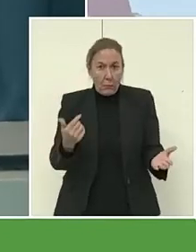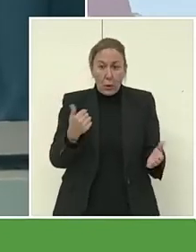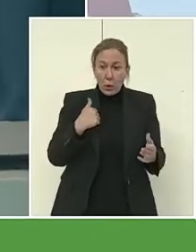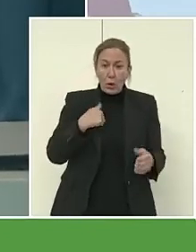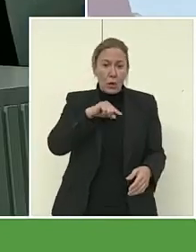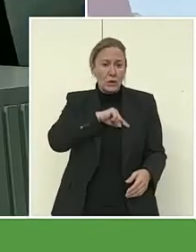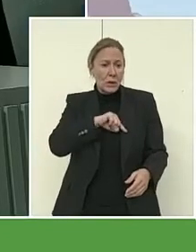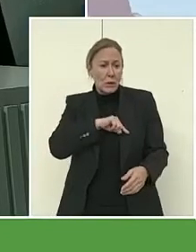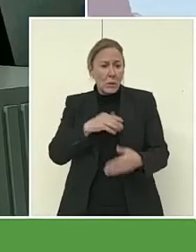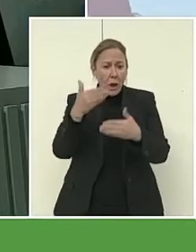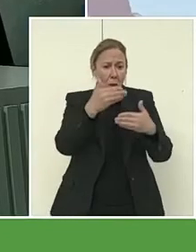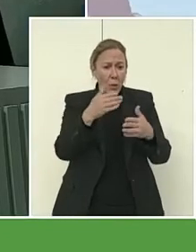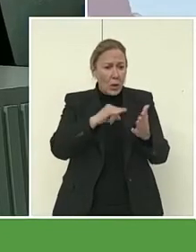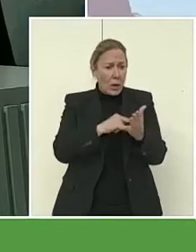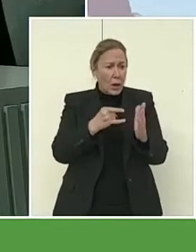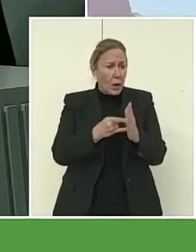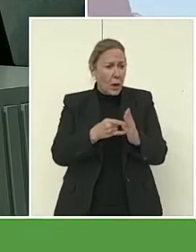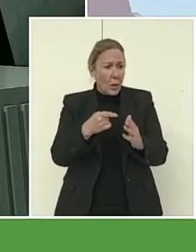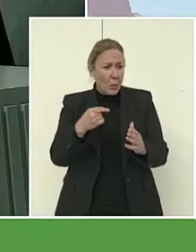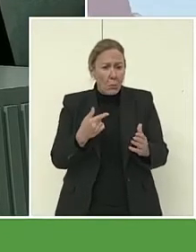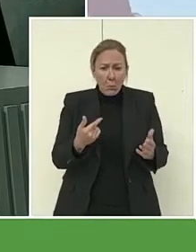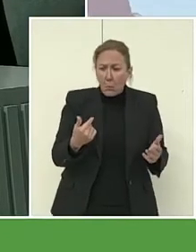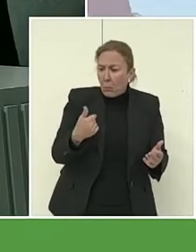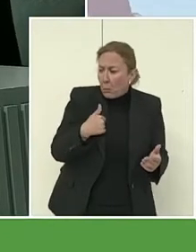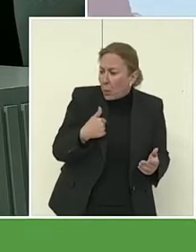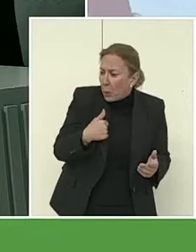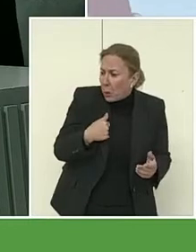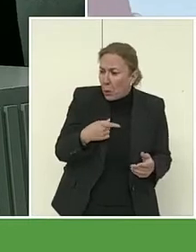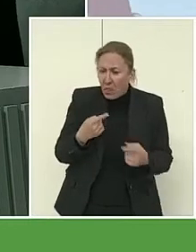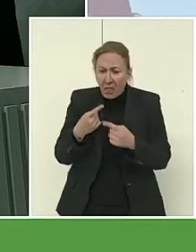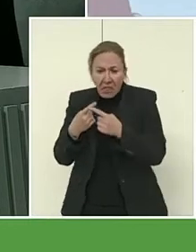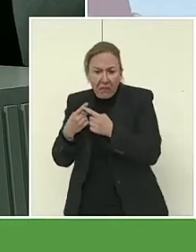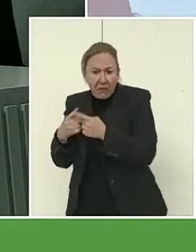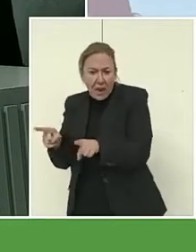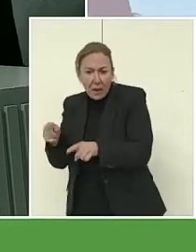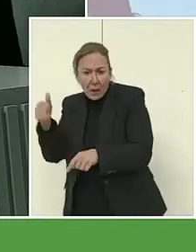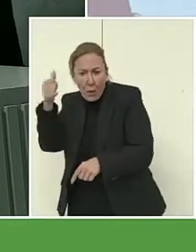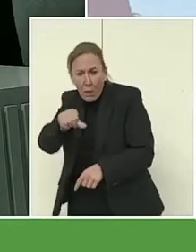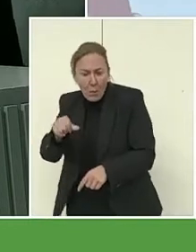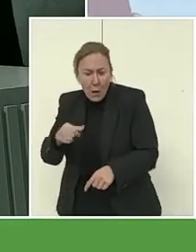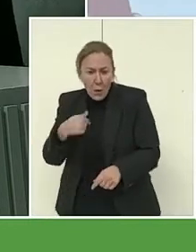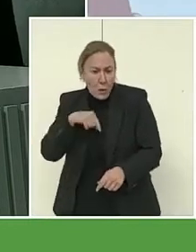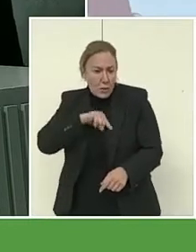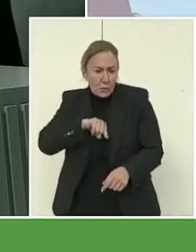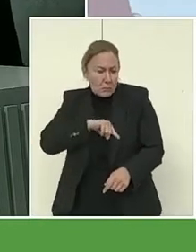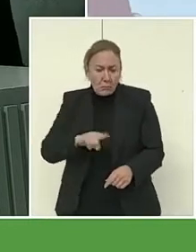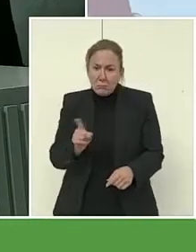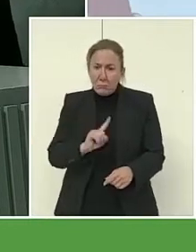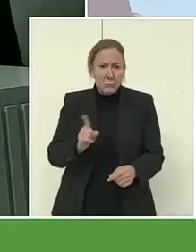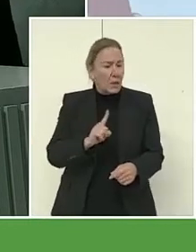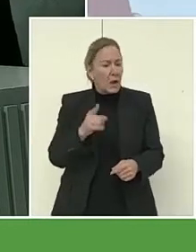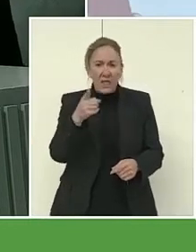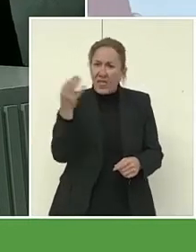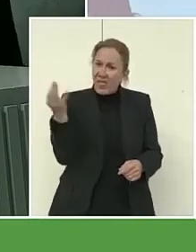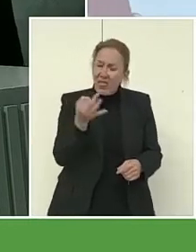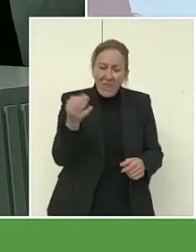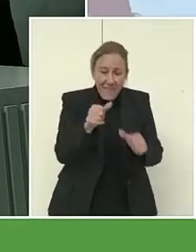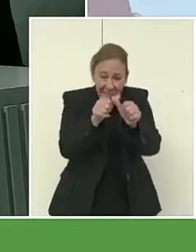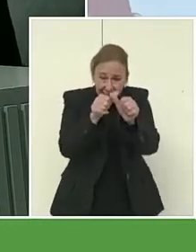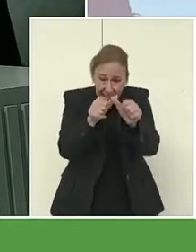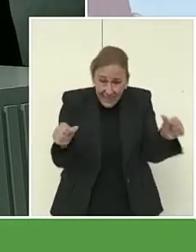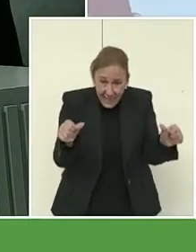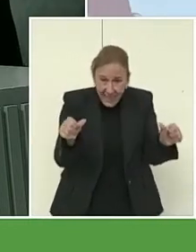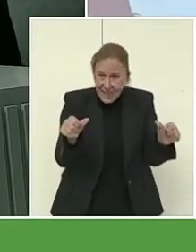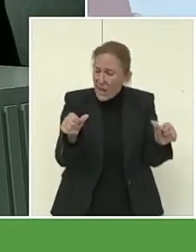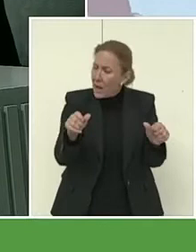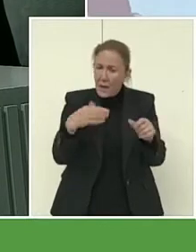ingeniería. No creo que me sienta diferente de ningún otro ingeniero hombre. Hay que desechar ese tipo de visiones